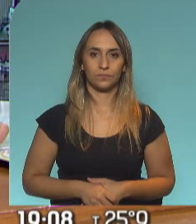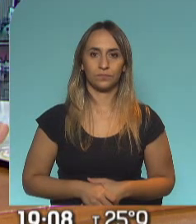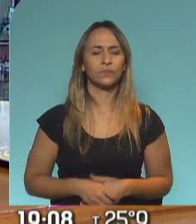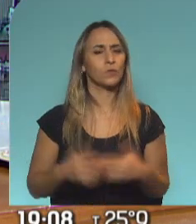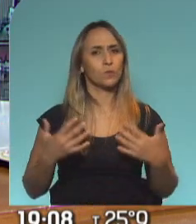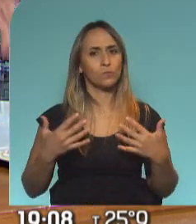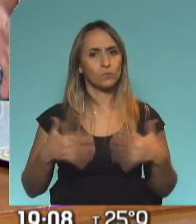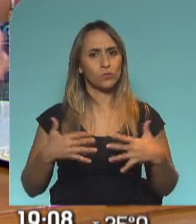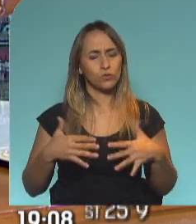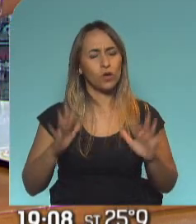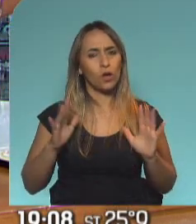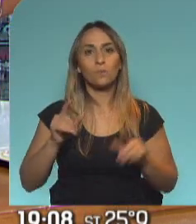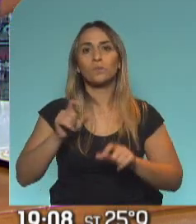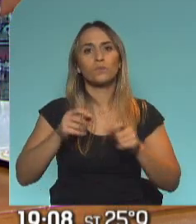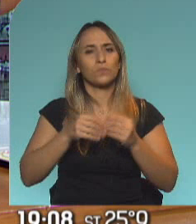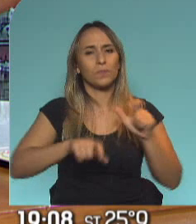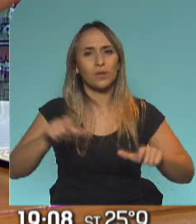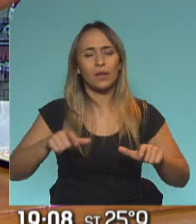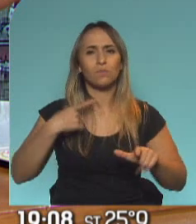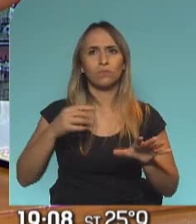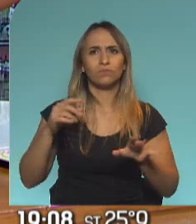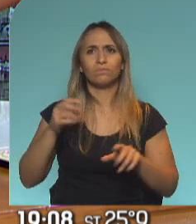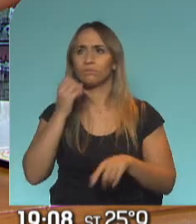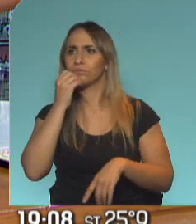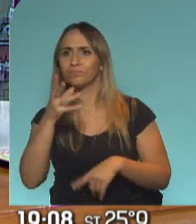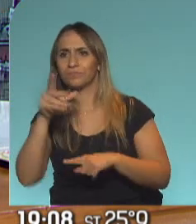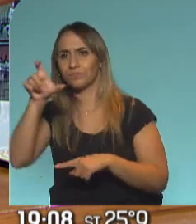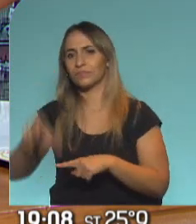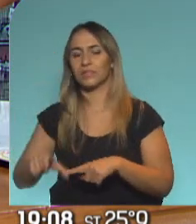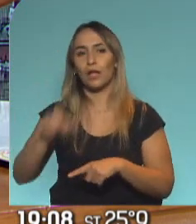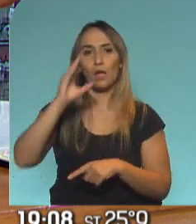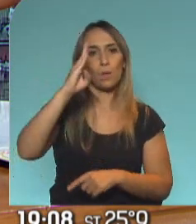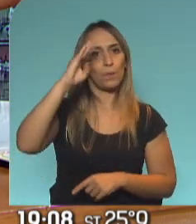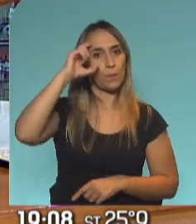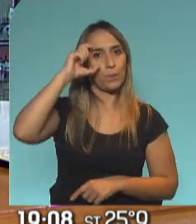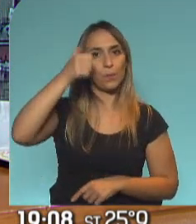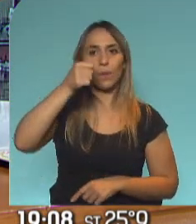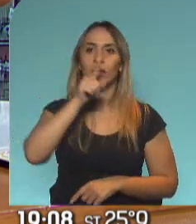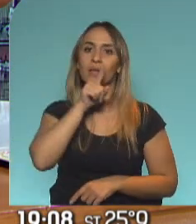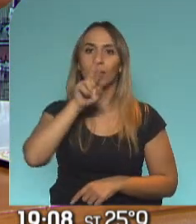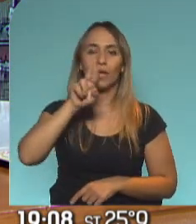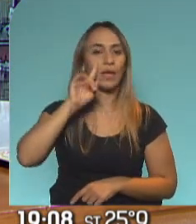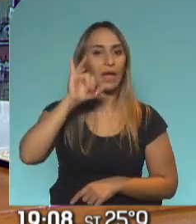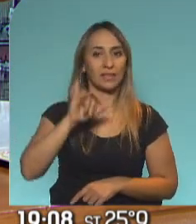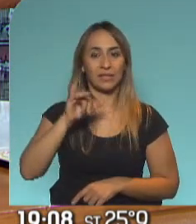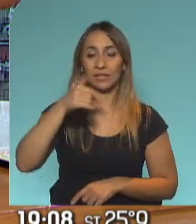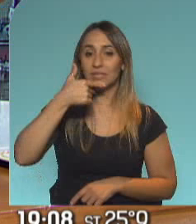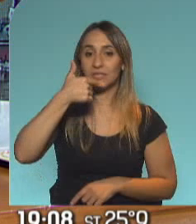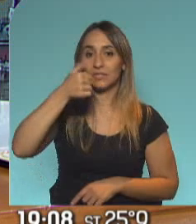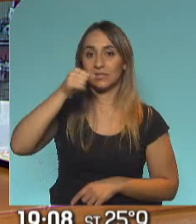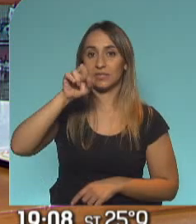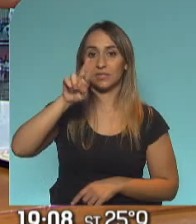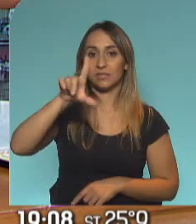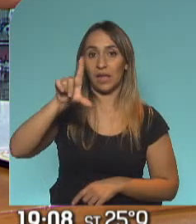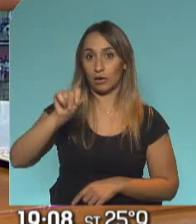Y muchos unían lo que había dicho Beatriz Arlo en su momento cuando públicamente confesó que le habían